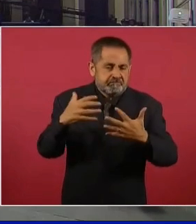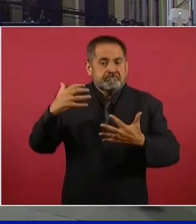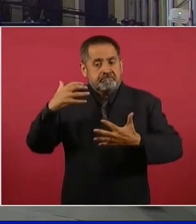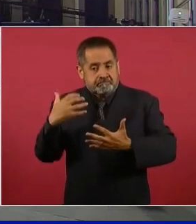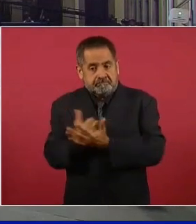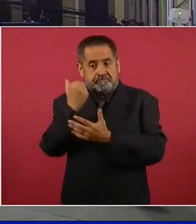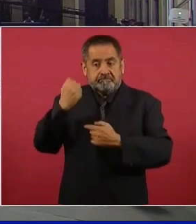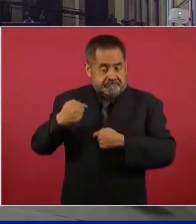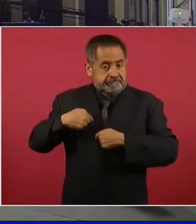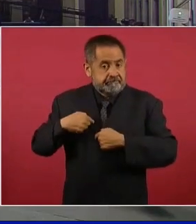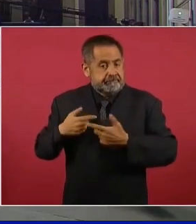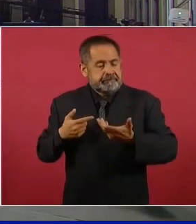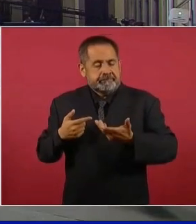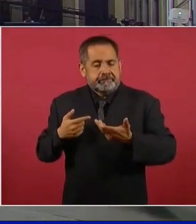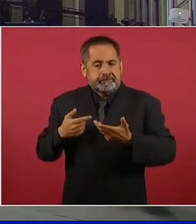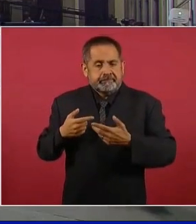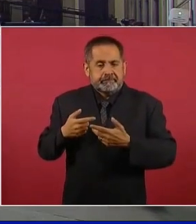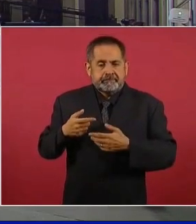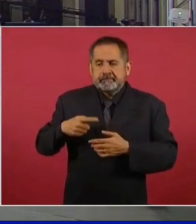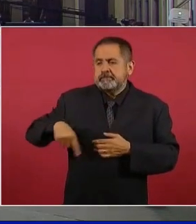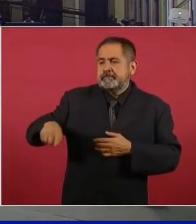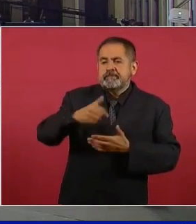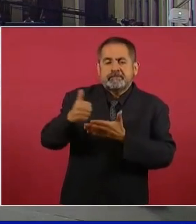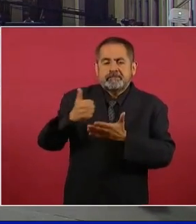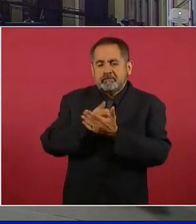y ya tiene la Ciudad de México